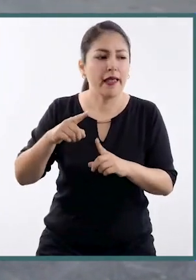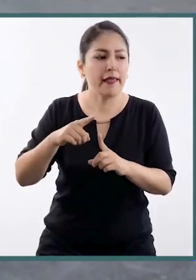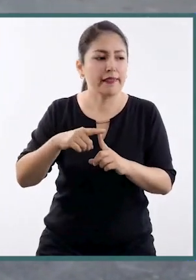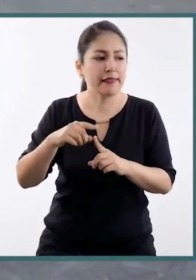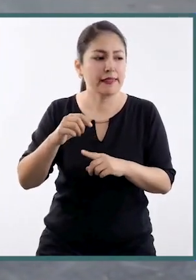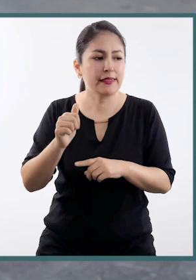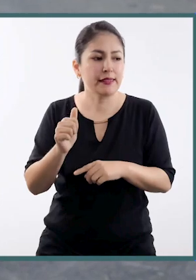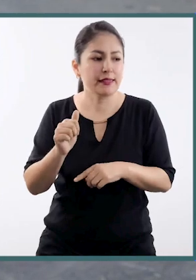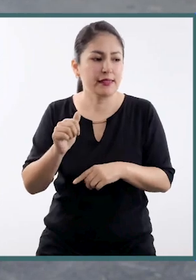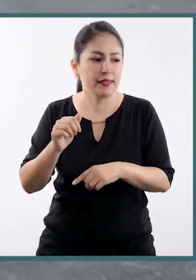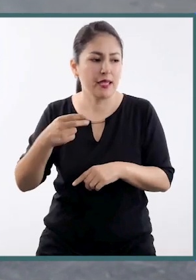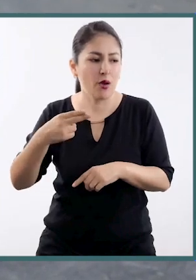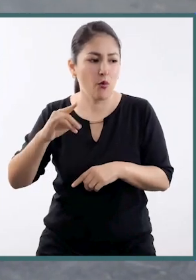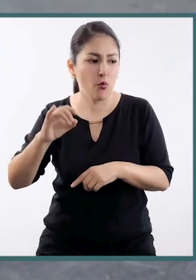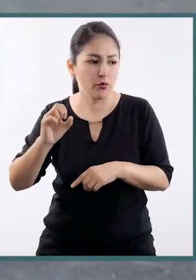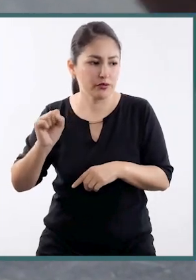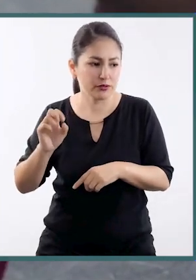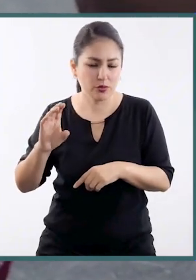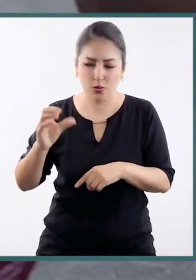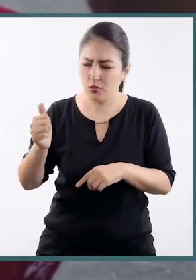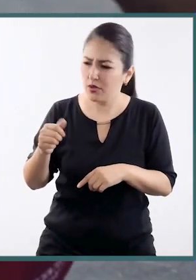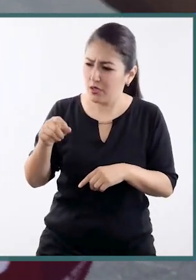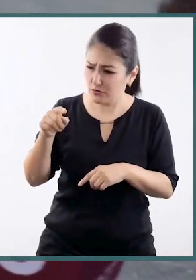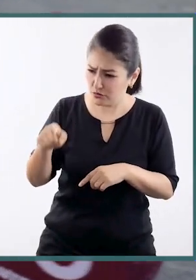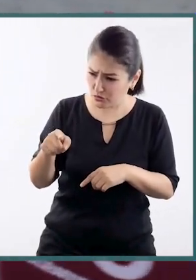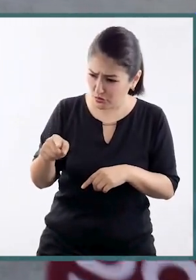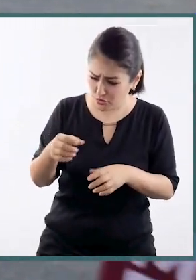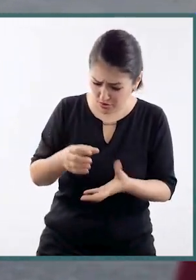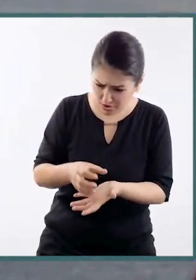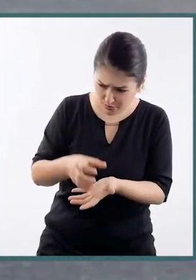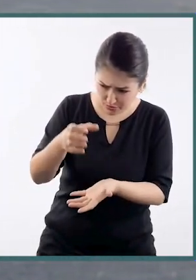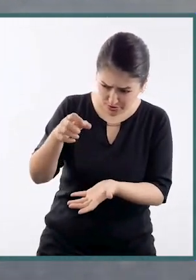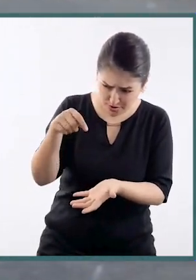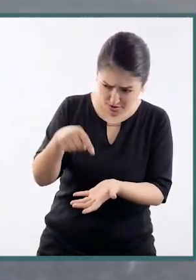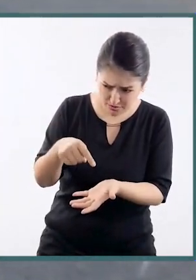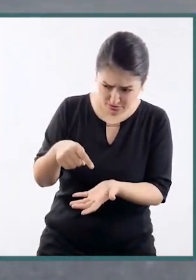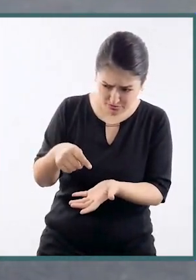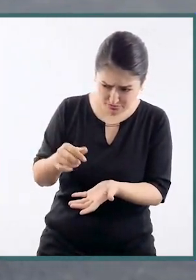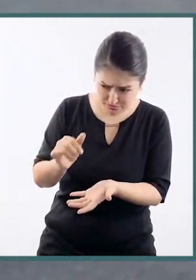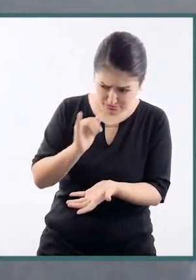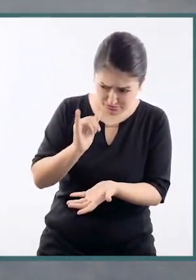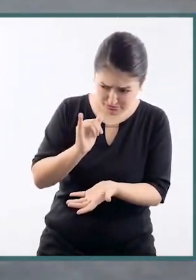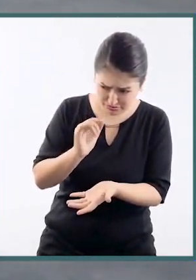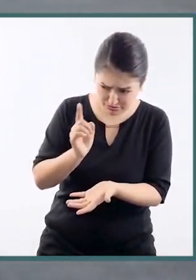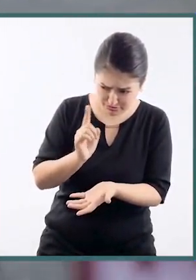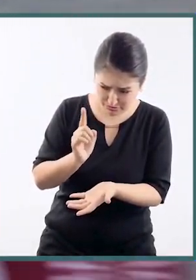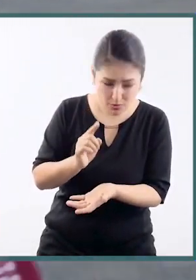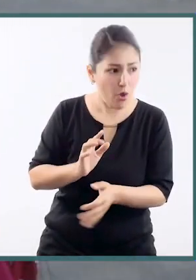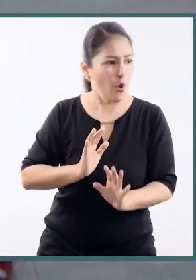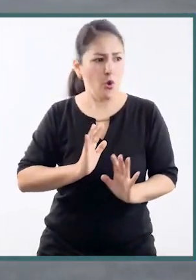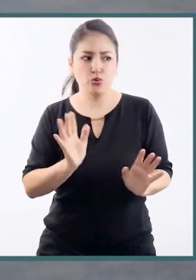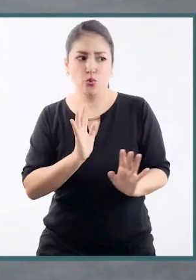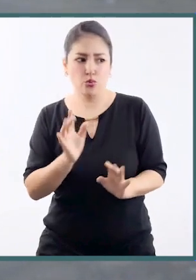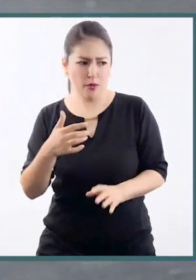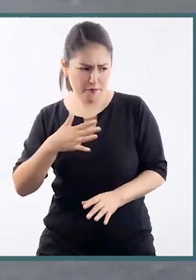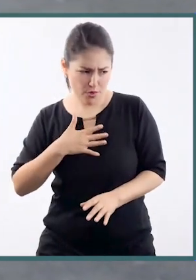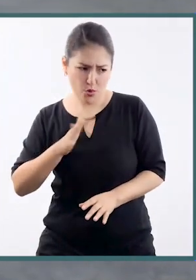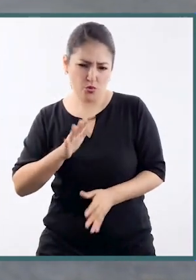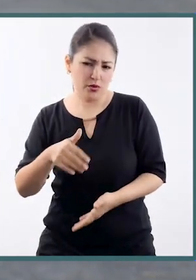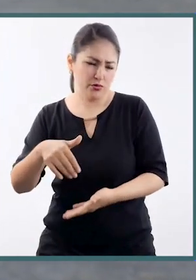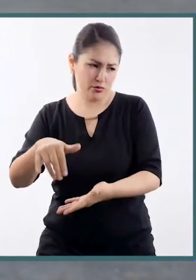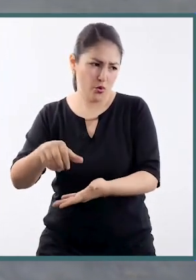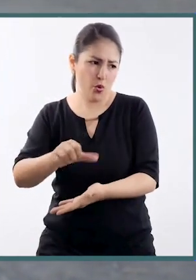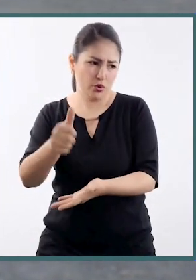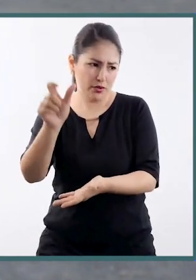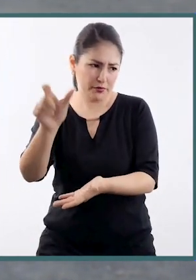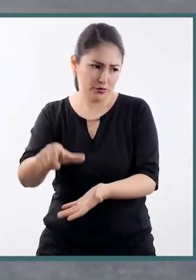Club de Defensa Social. La botellita que estaba acá, no era con alcohol, ¿no? Era... No, no, y no era mía tampoco.